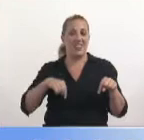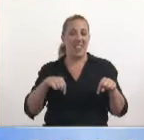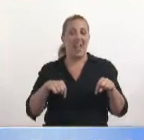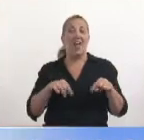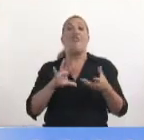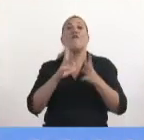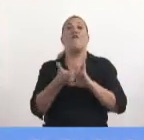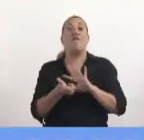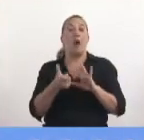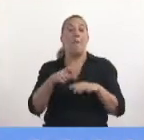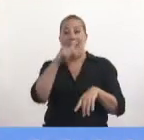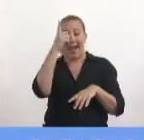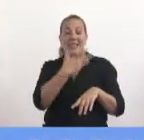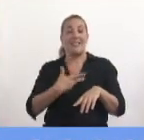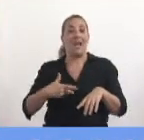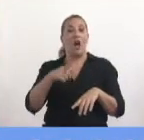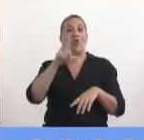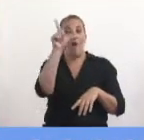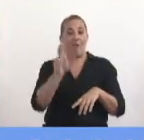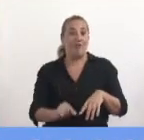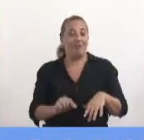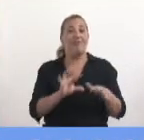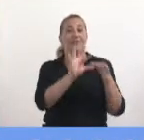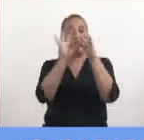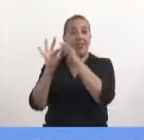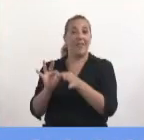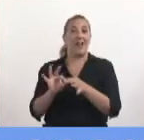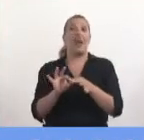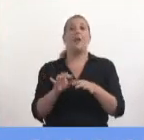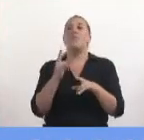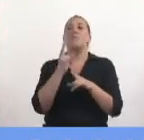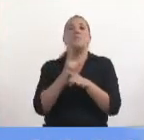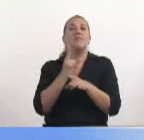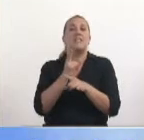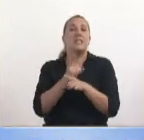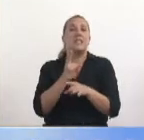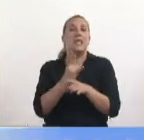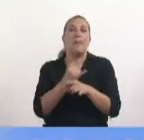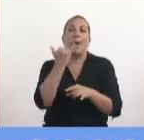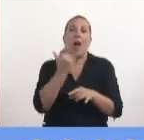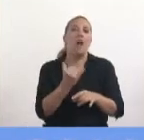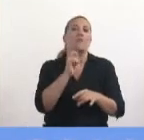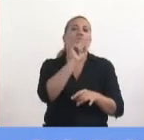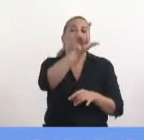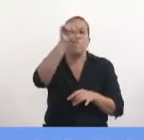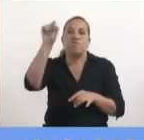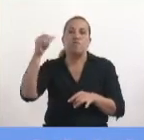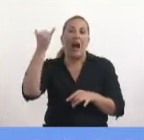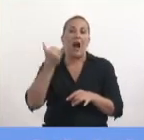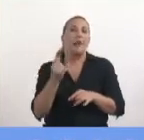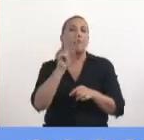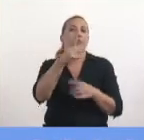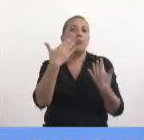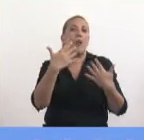federal, como todo Estado, cada uno de los niveles tiene potestades recaudatorias, y